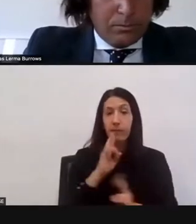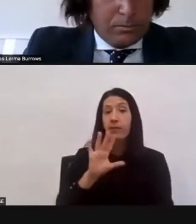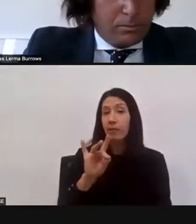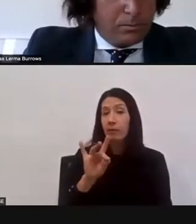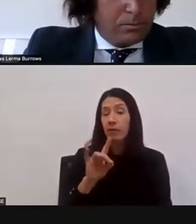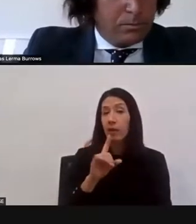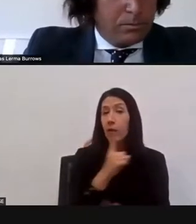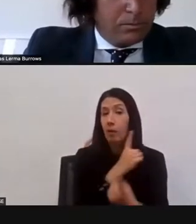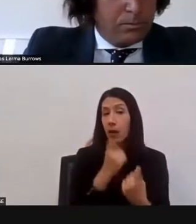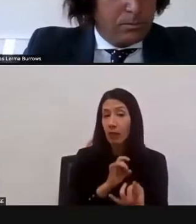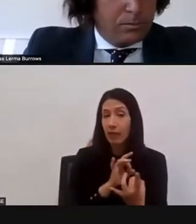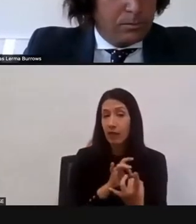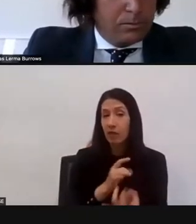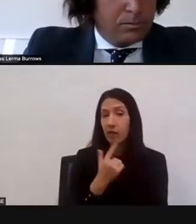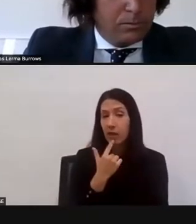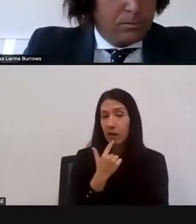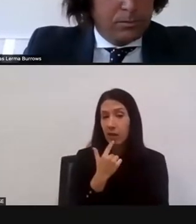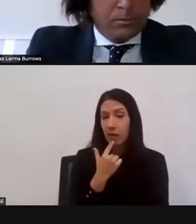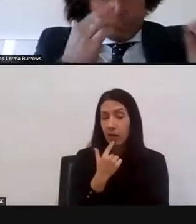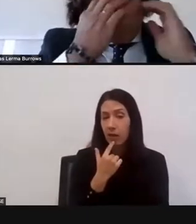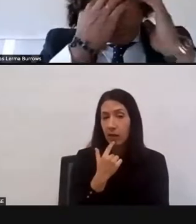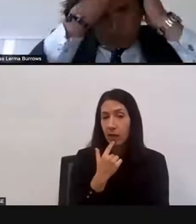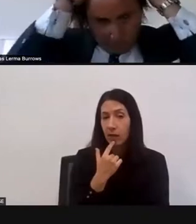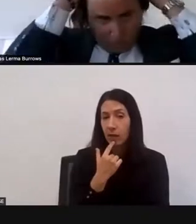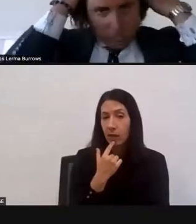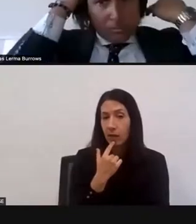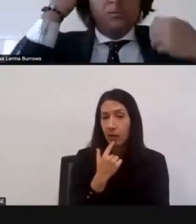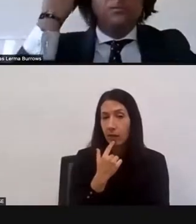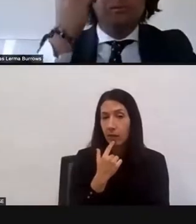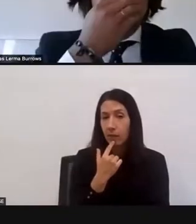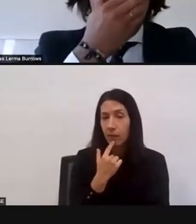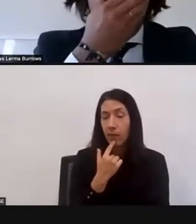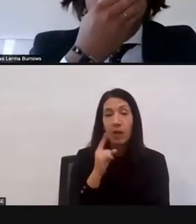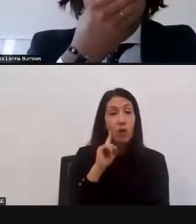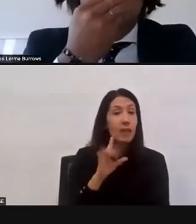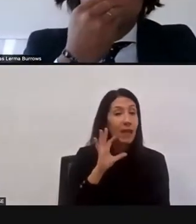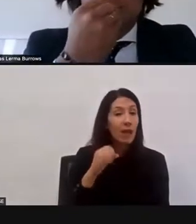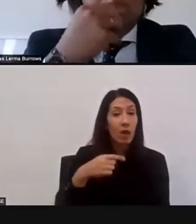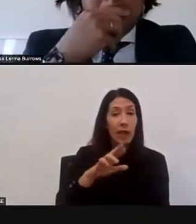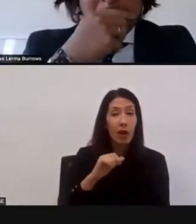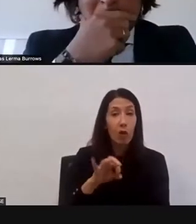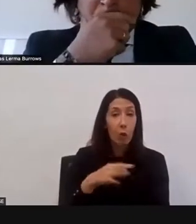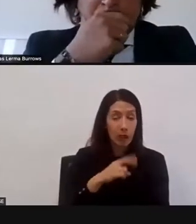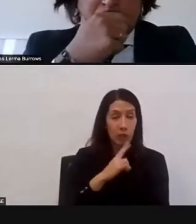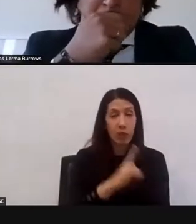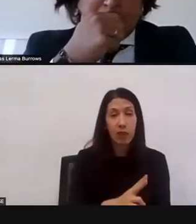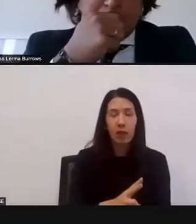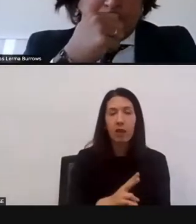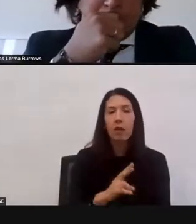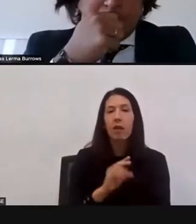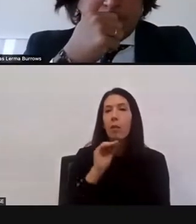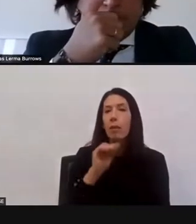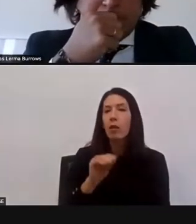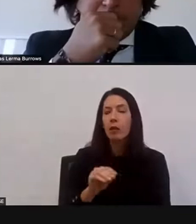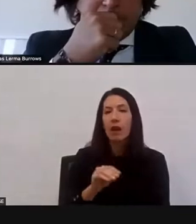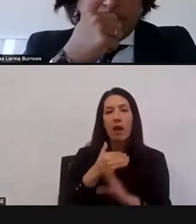una pregunta en el chat que nos llega, quizá, no sé, Gregorio, quizá podrías contestar tú a ella. ¿Cómo se contempla a nivel europeo